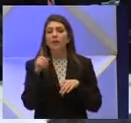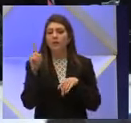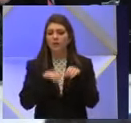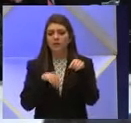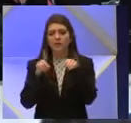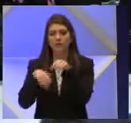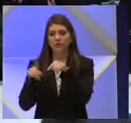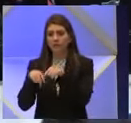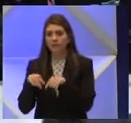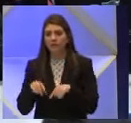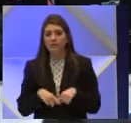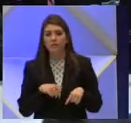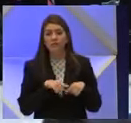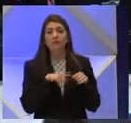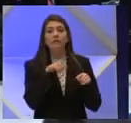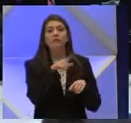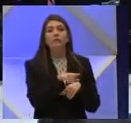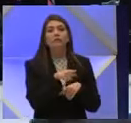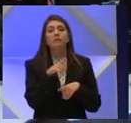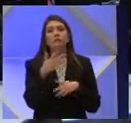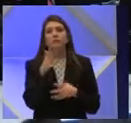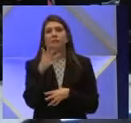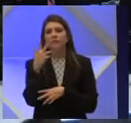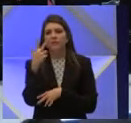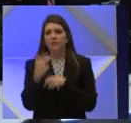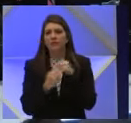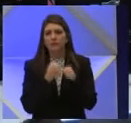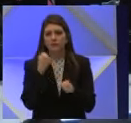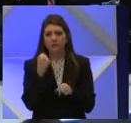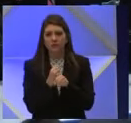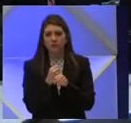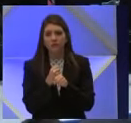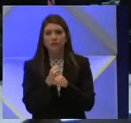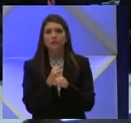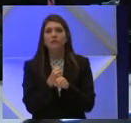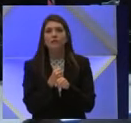hace 8 años y meses